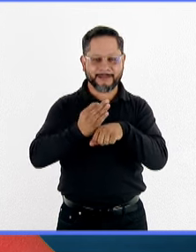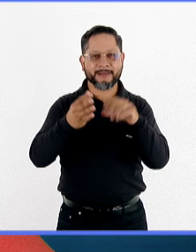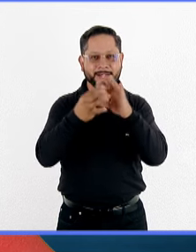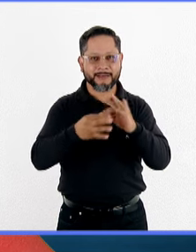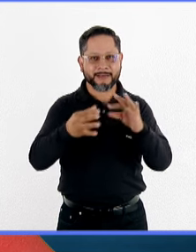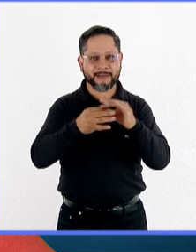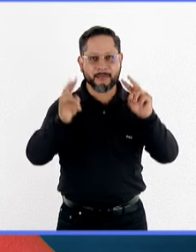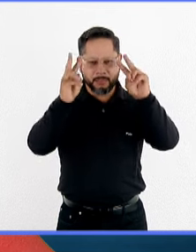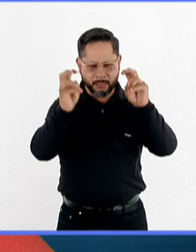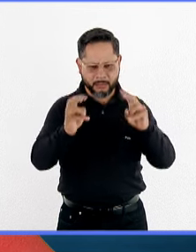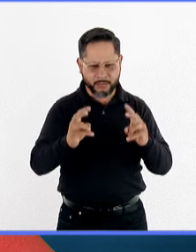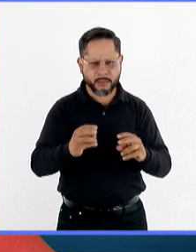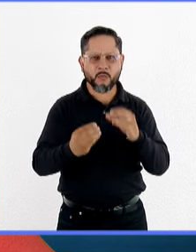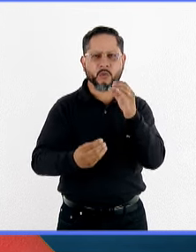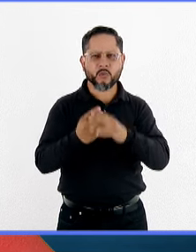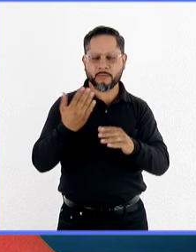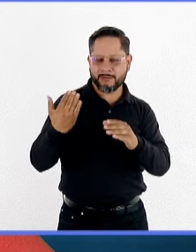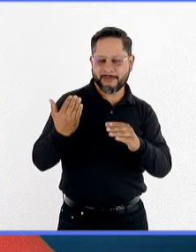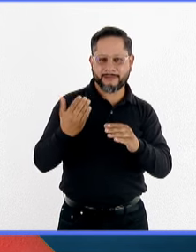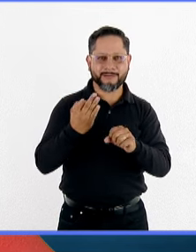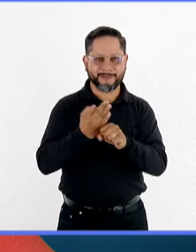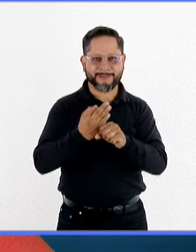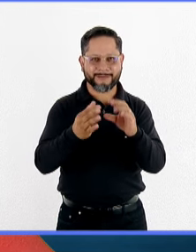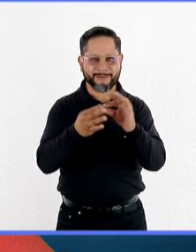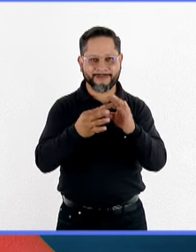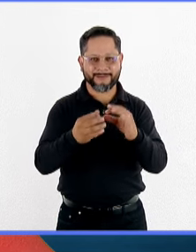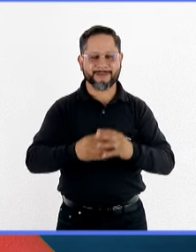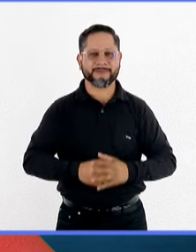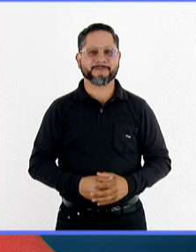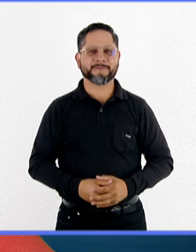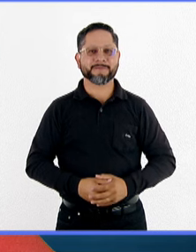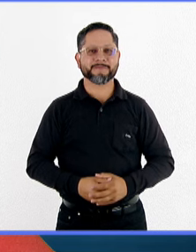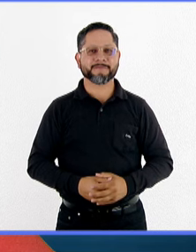que podemos encontrar en su número más reciente.